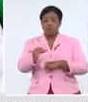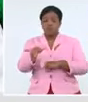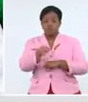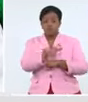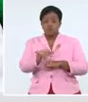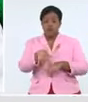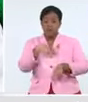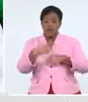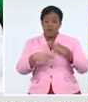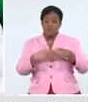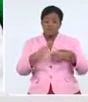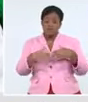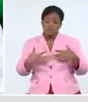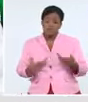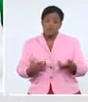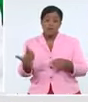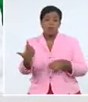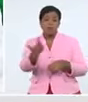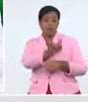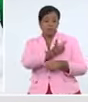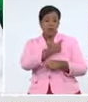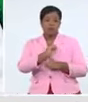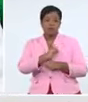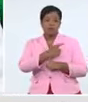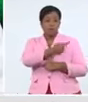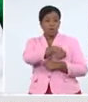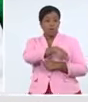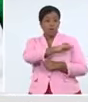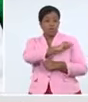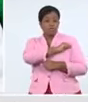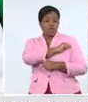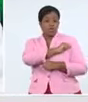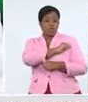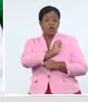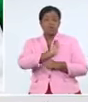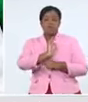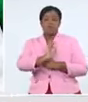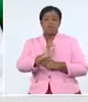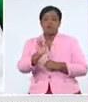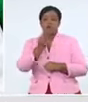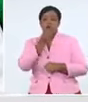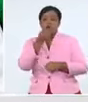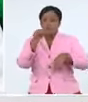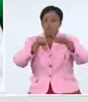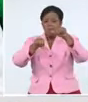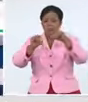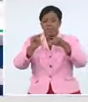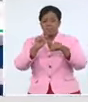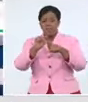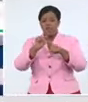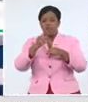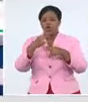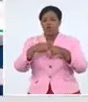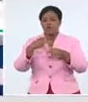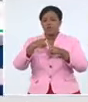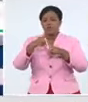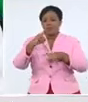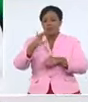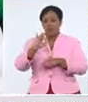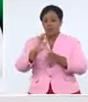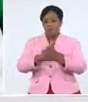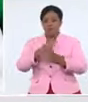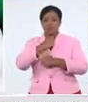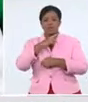la vacunación de la población alérgica al timerosal, como lo conocemos, y también los